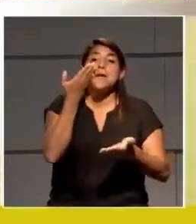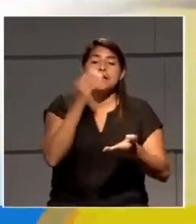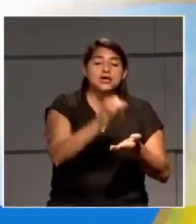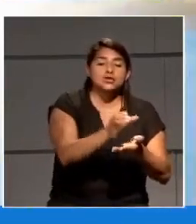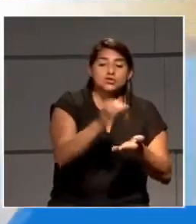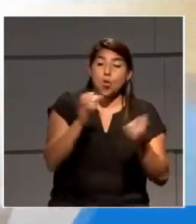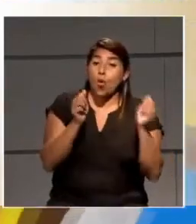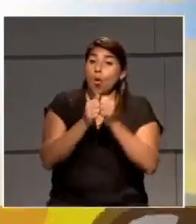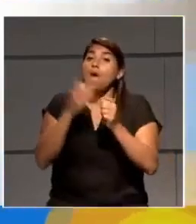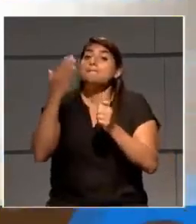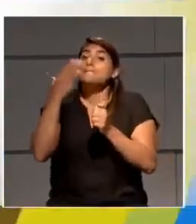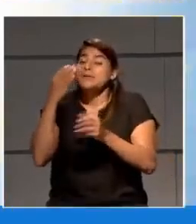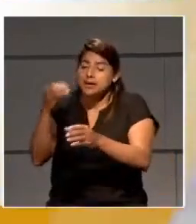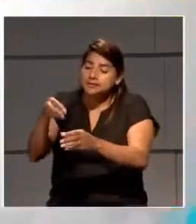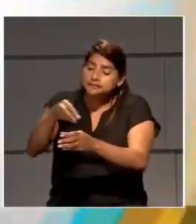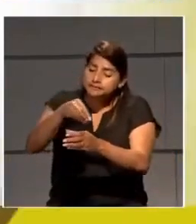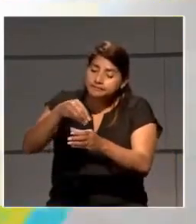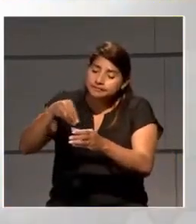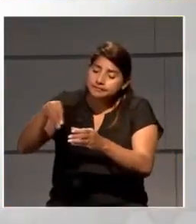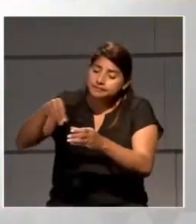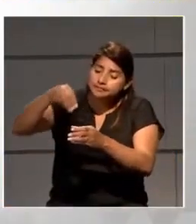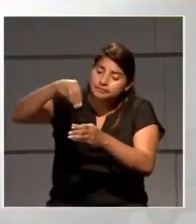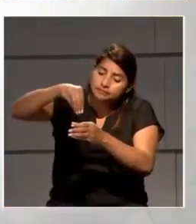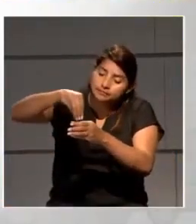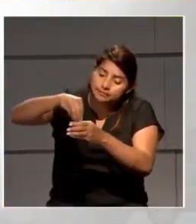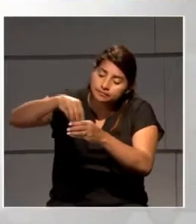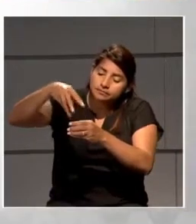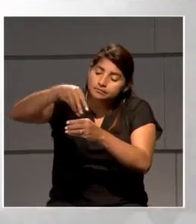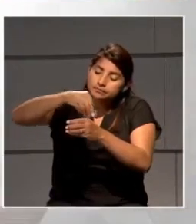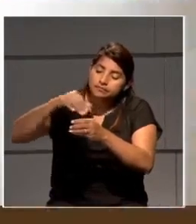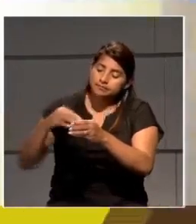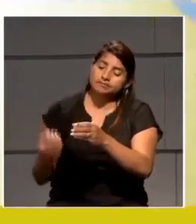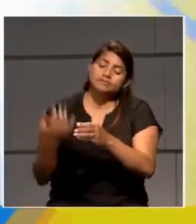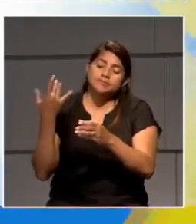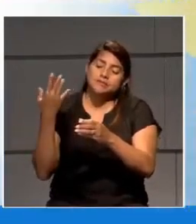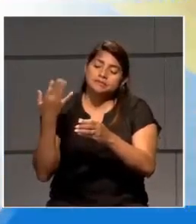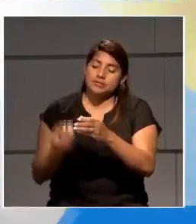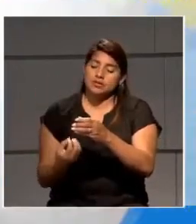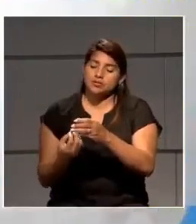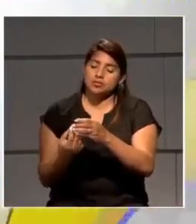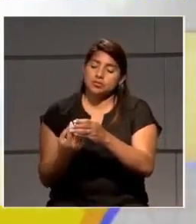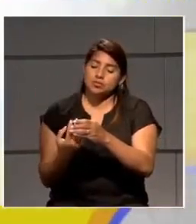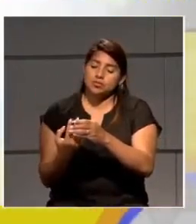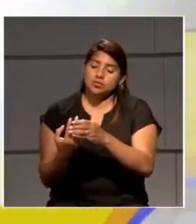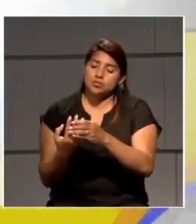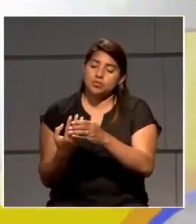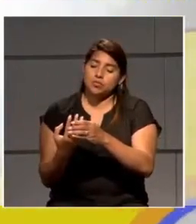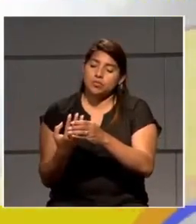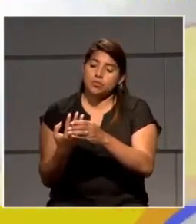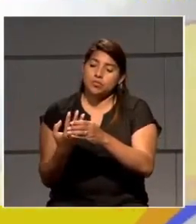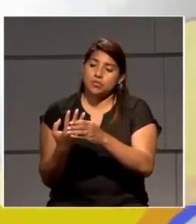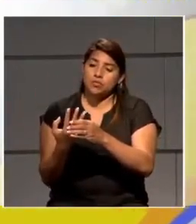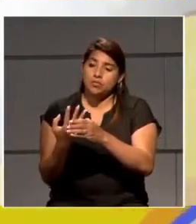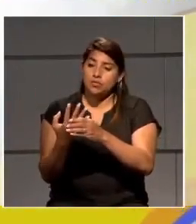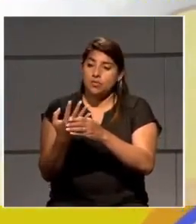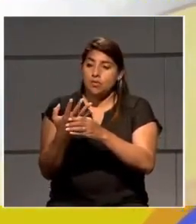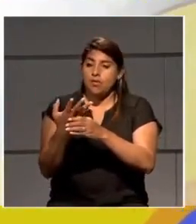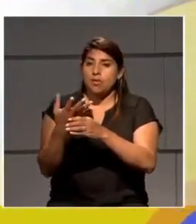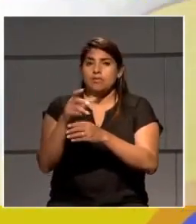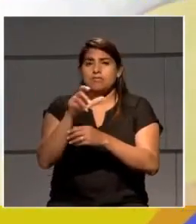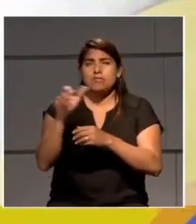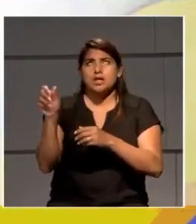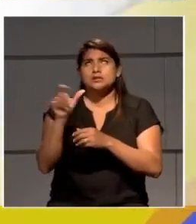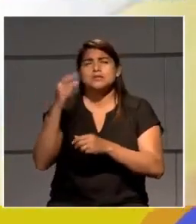sembré con mi mamá. Entonces pusimos el hijito en tierra y esperamos a que creciera, pero esa ya tiene varios meses, no me